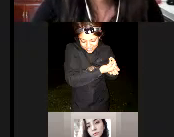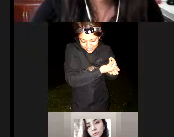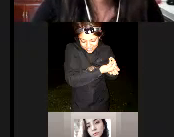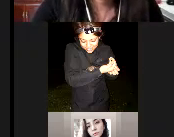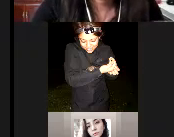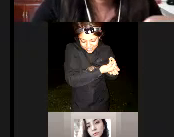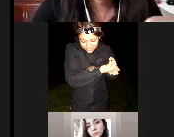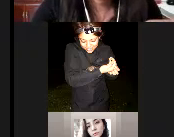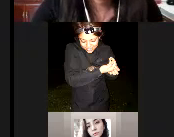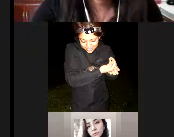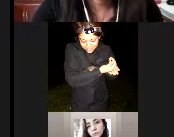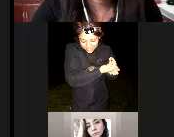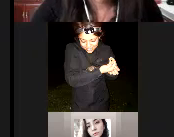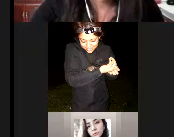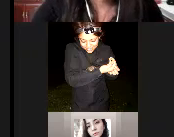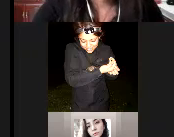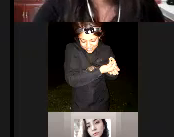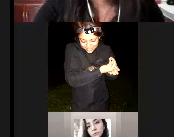Preguntas.